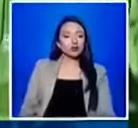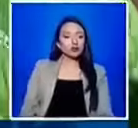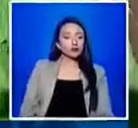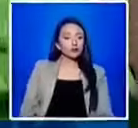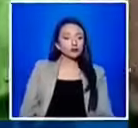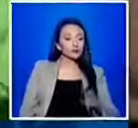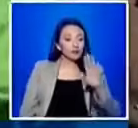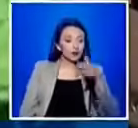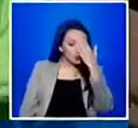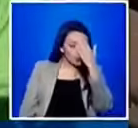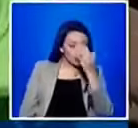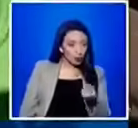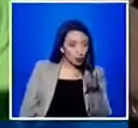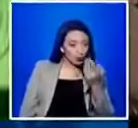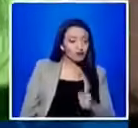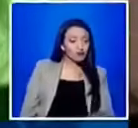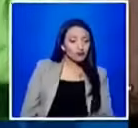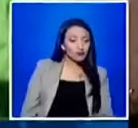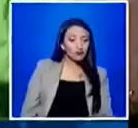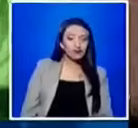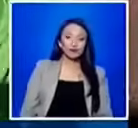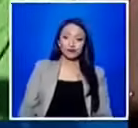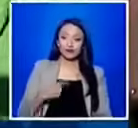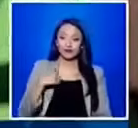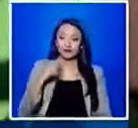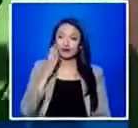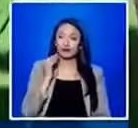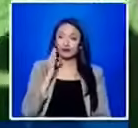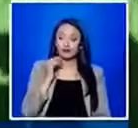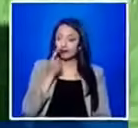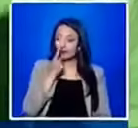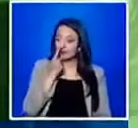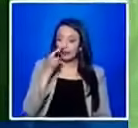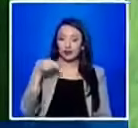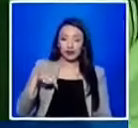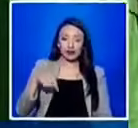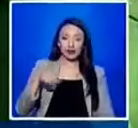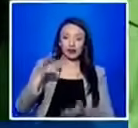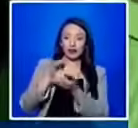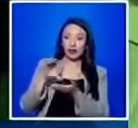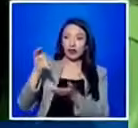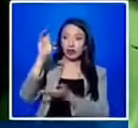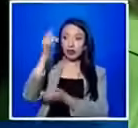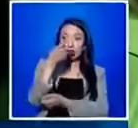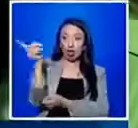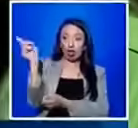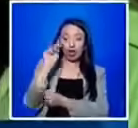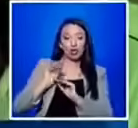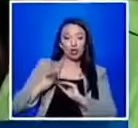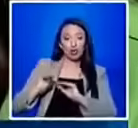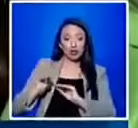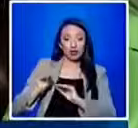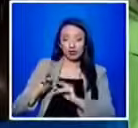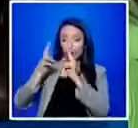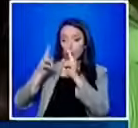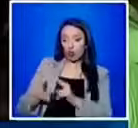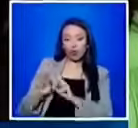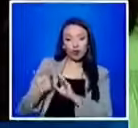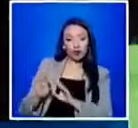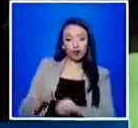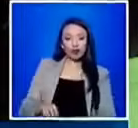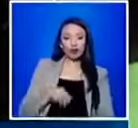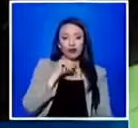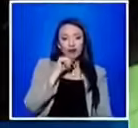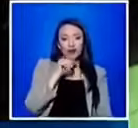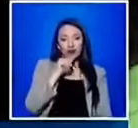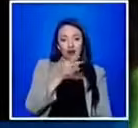¿cómo está Nicole? ¿Qué tal la experiencia? Bueno, la experiencia es muy interesante. Yo creo que el colegio en general enseña lo que es ser humano, que es algo que está